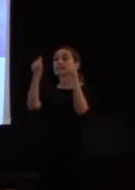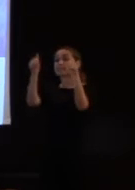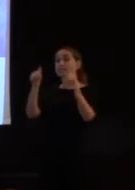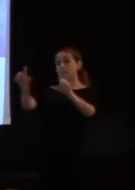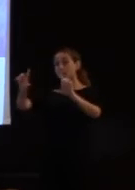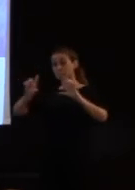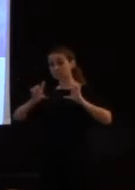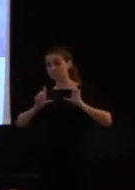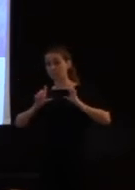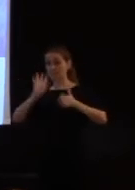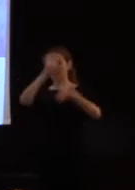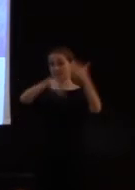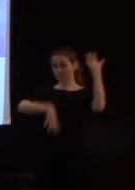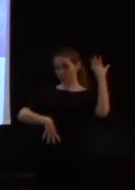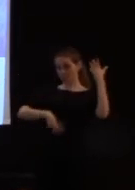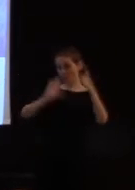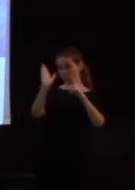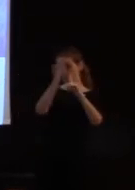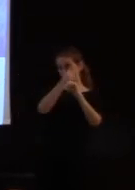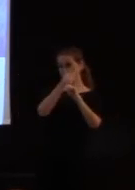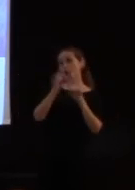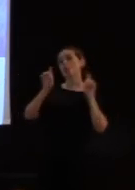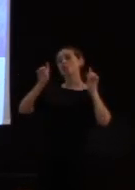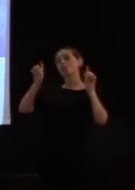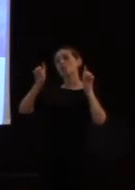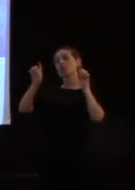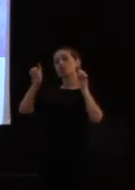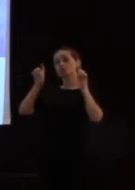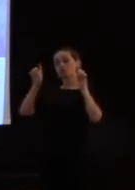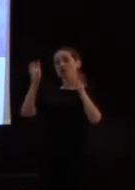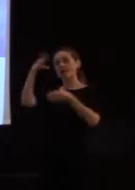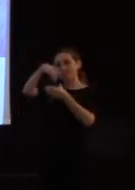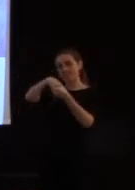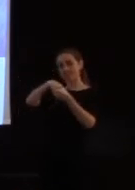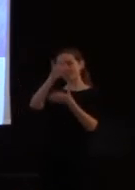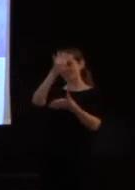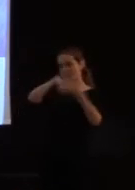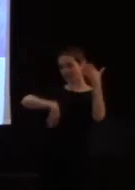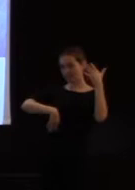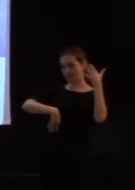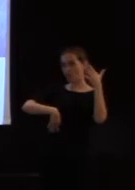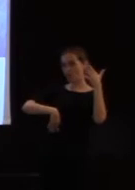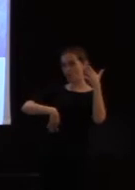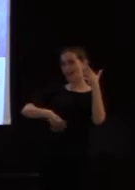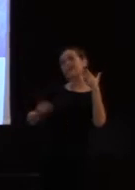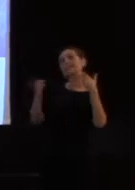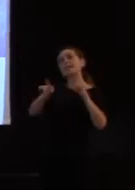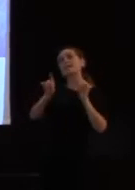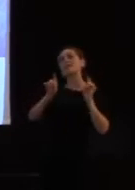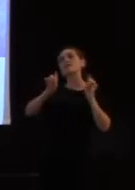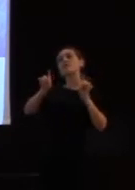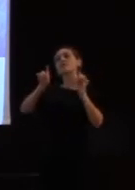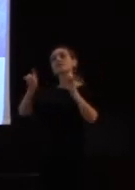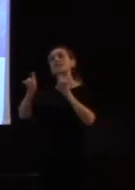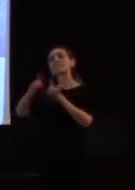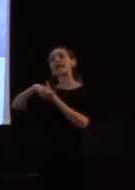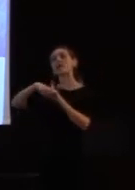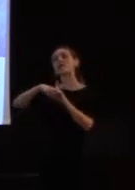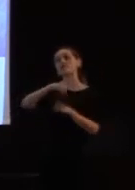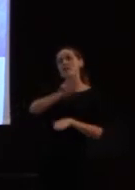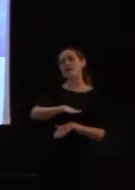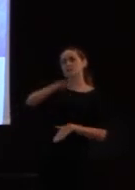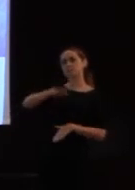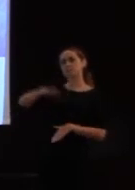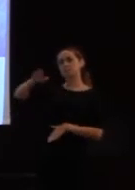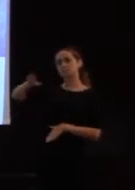Barcelona. Es profesora titular de esta universidad y ha impartido docencia en los distintos niveles educativos y en la